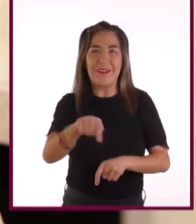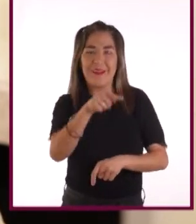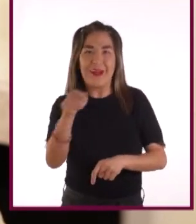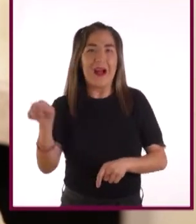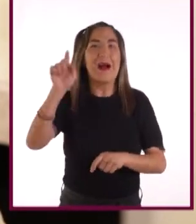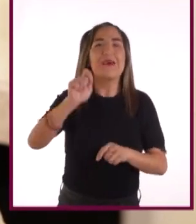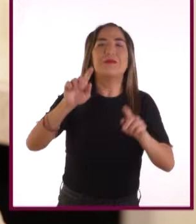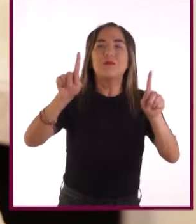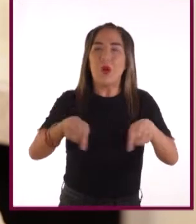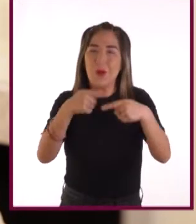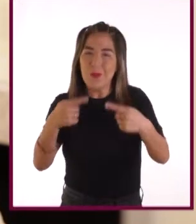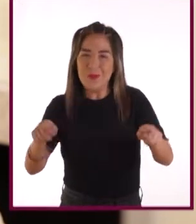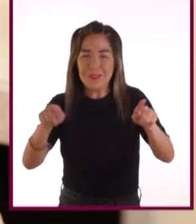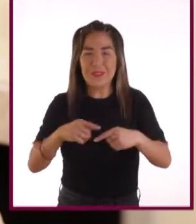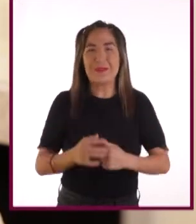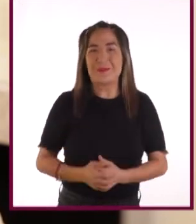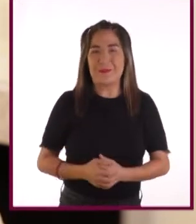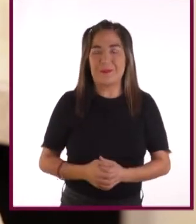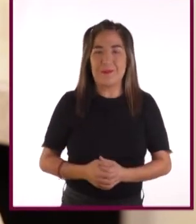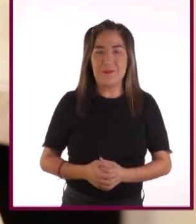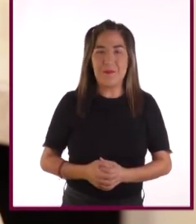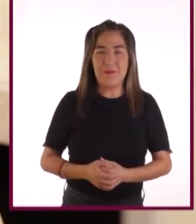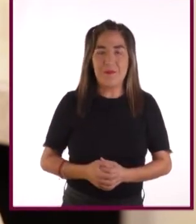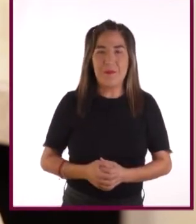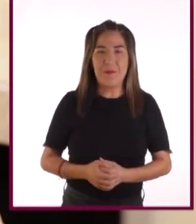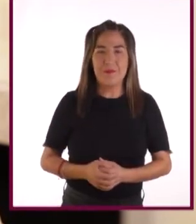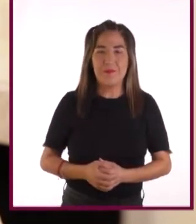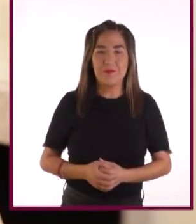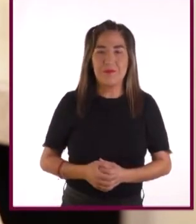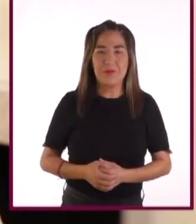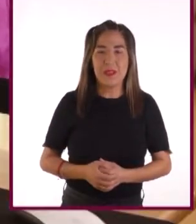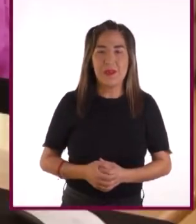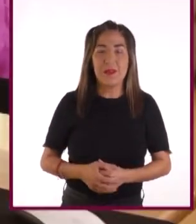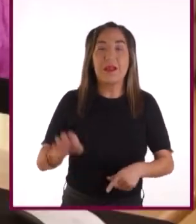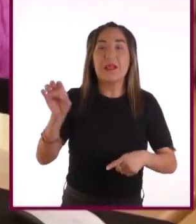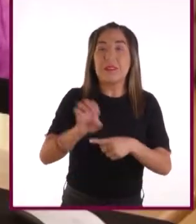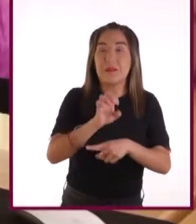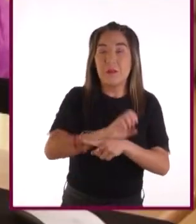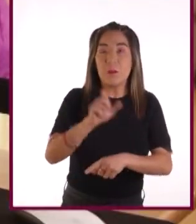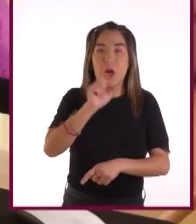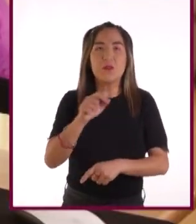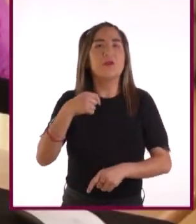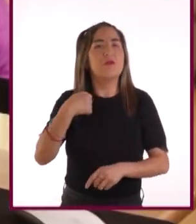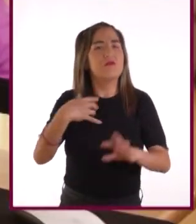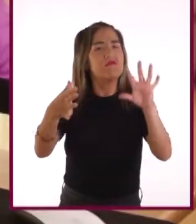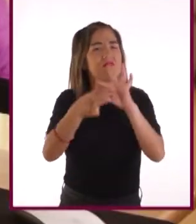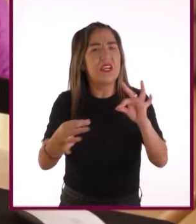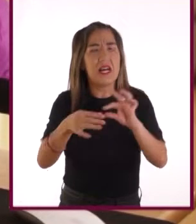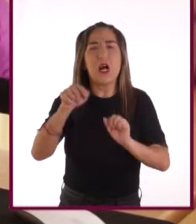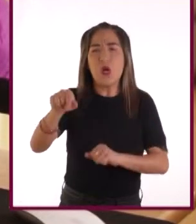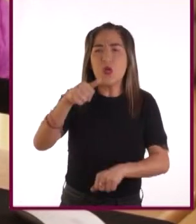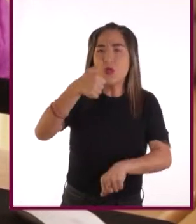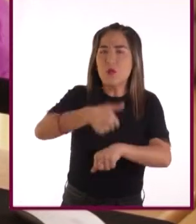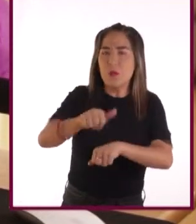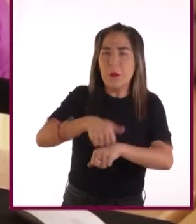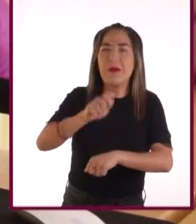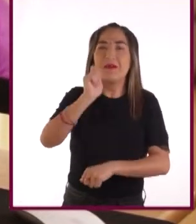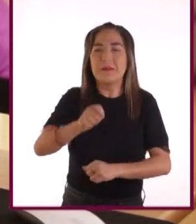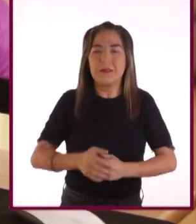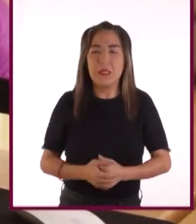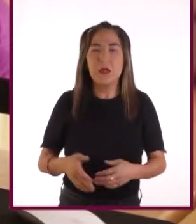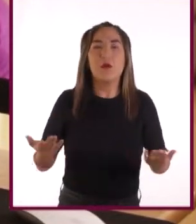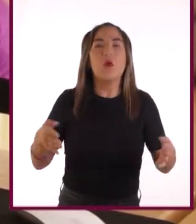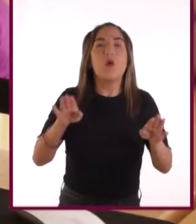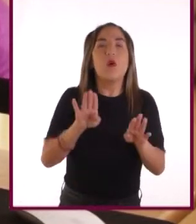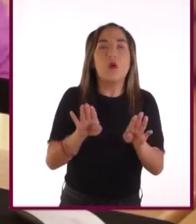musical identifica una cierta nota, ¿no? Entonces, en cuanto hablamos nosotros de números, pues sabemos que los números a